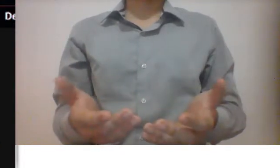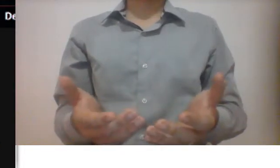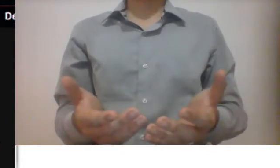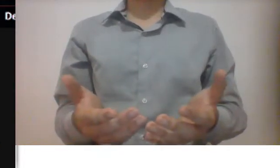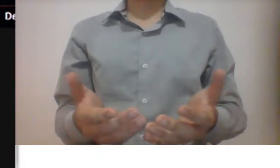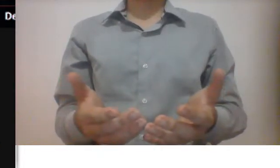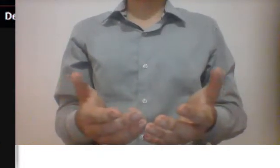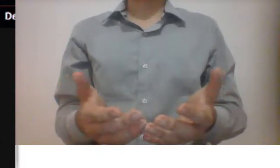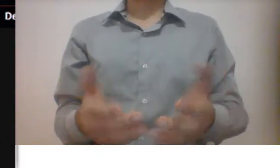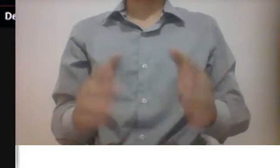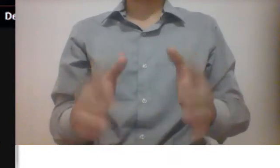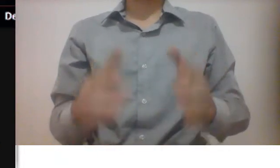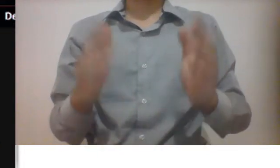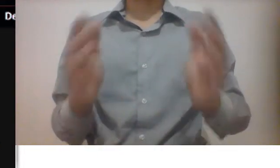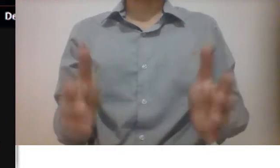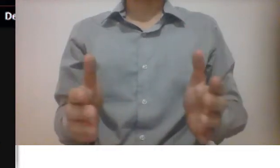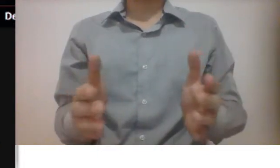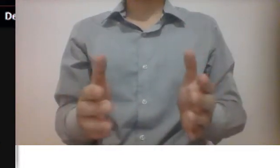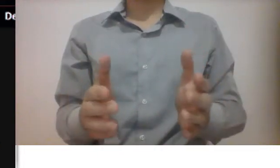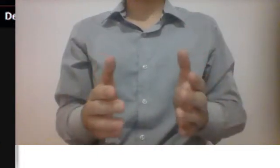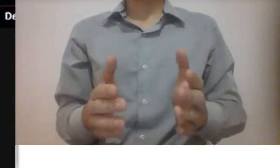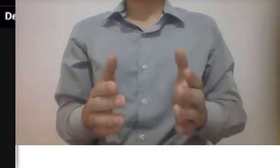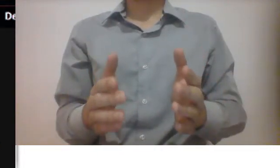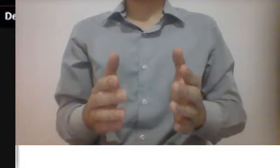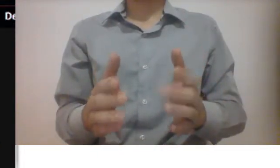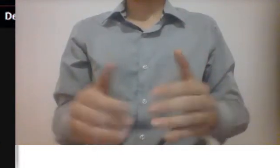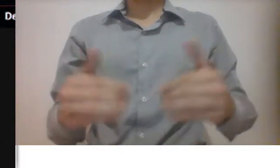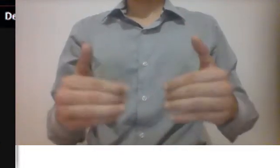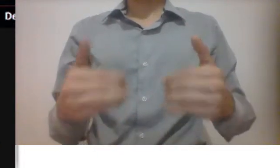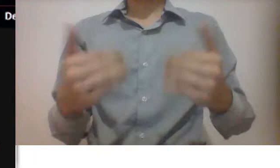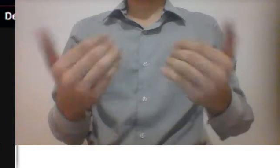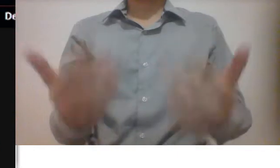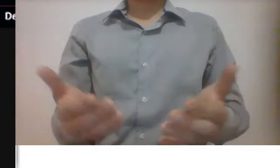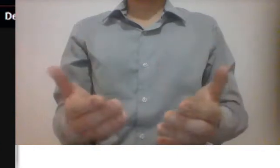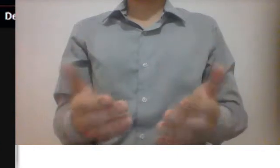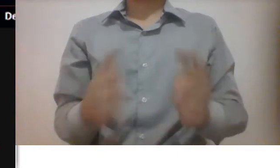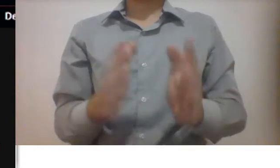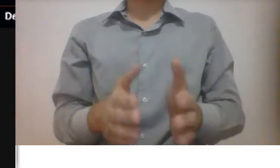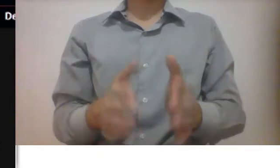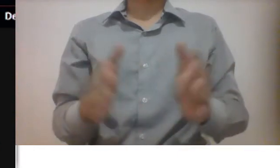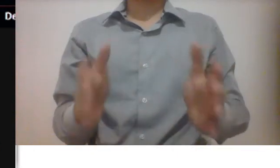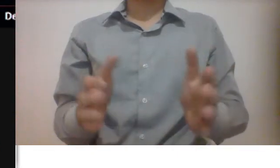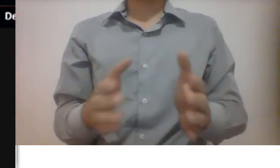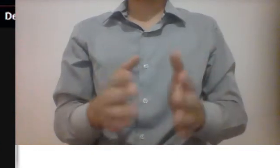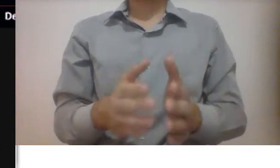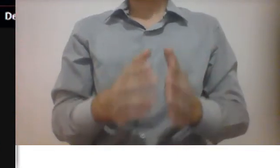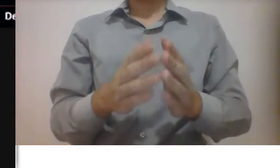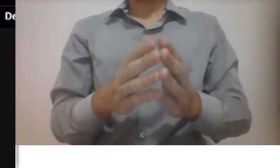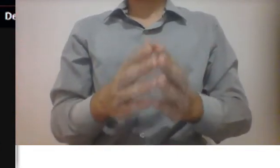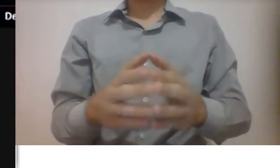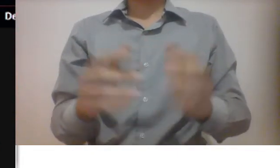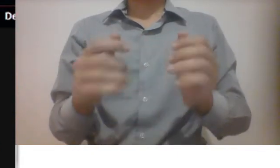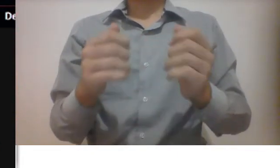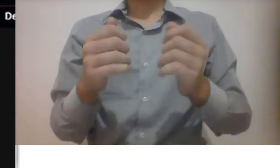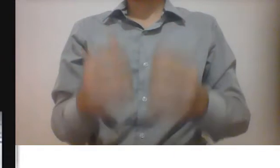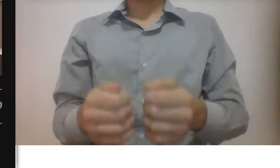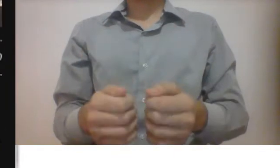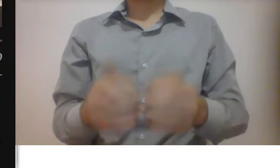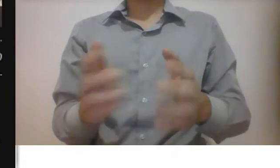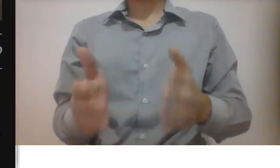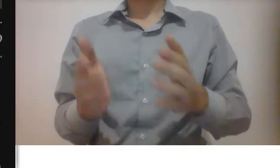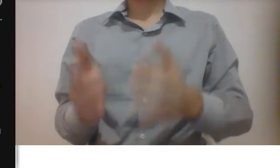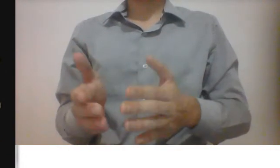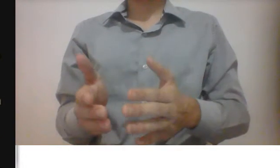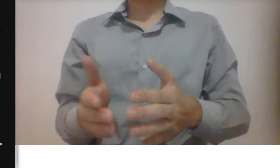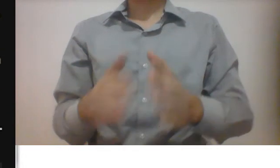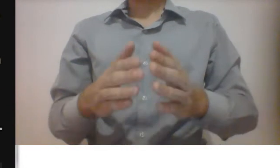que se habían otorgado para, pues, cuando sean citados o algo por el estilo, no eran reales. ¿Esto desde qué punto? E incluso las locaciones de